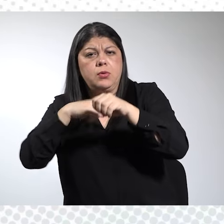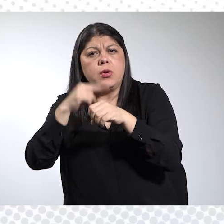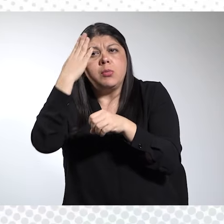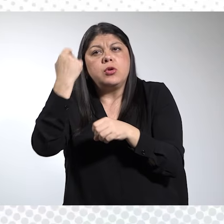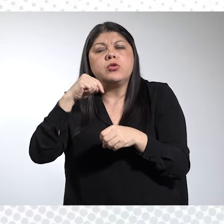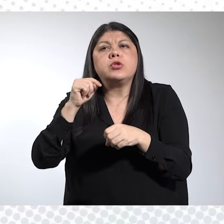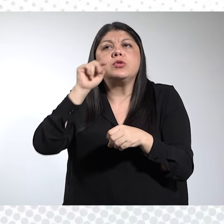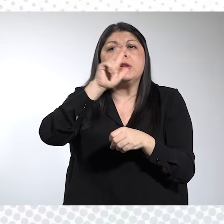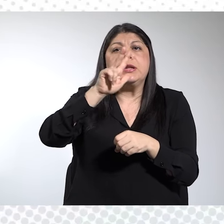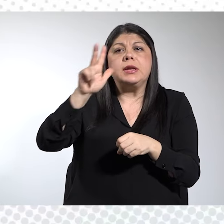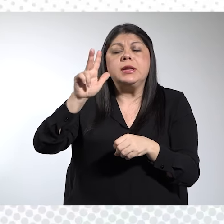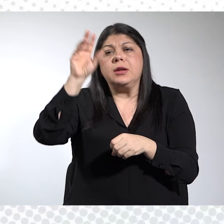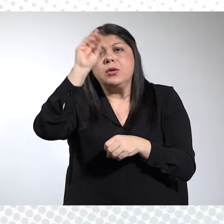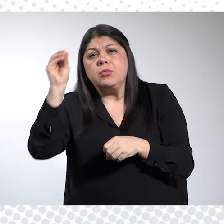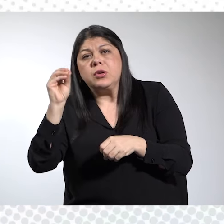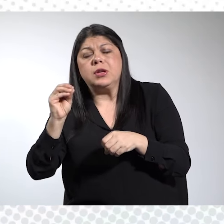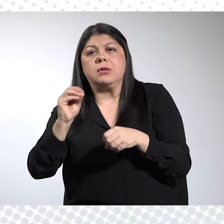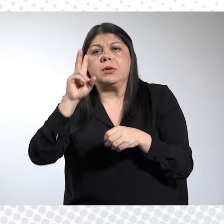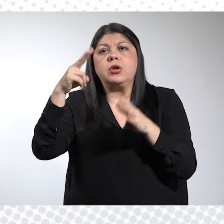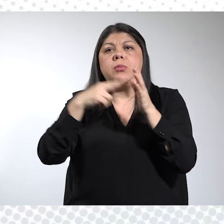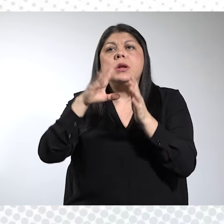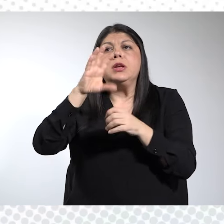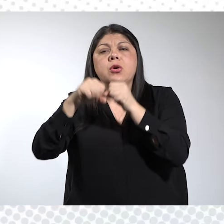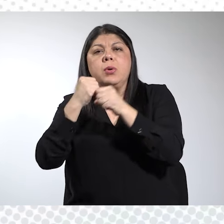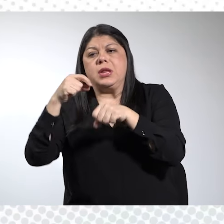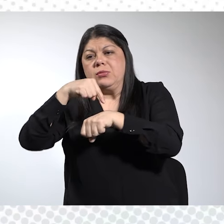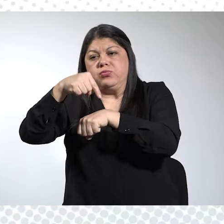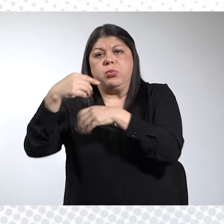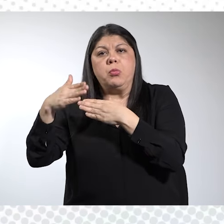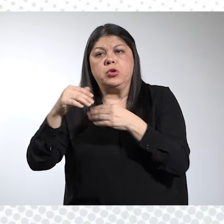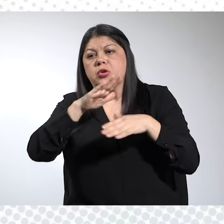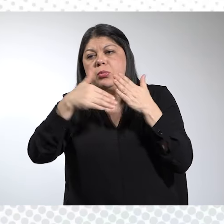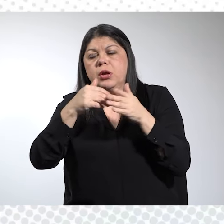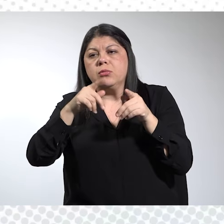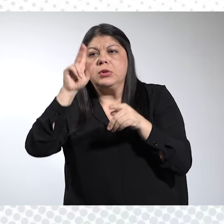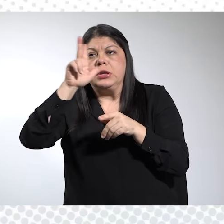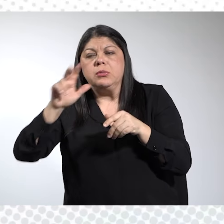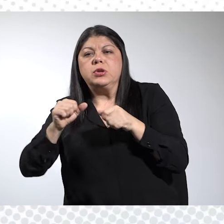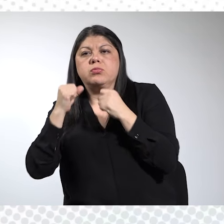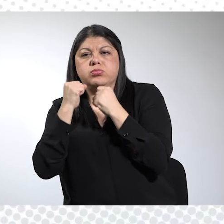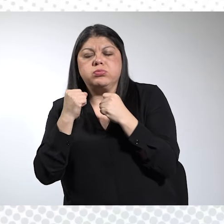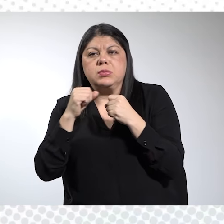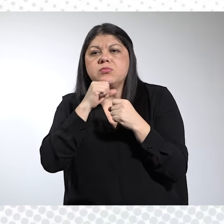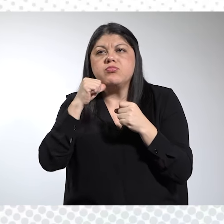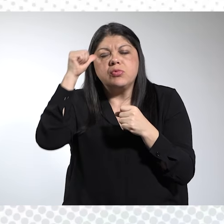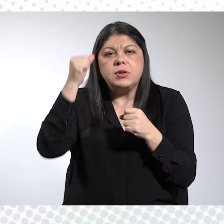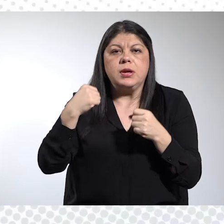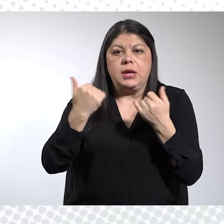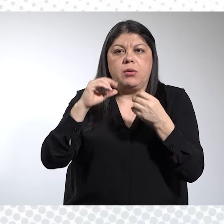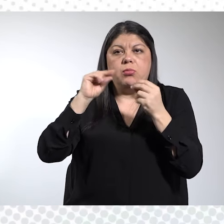nacional porque seremos 33% de la población en el 2050. Eso está a la vuelta de la esquina. Cerramos los ojos, abrimos los ojos y estamos